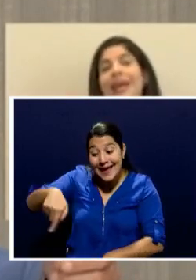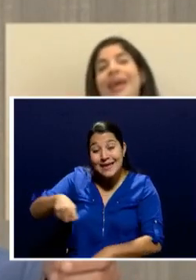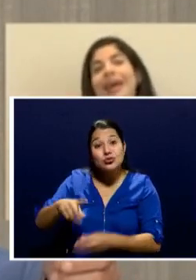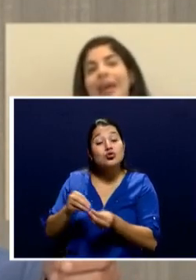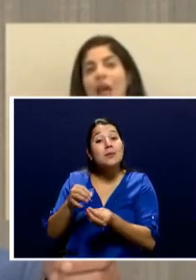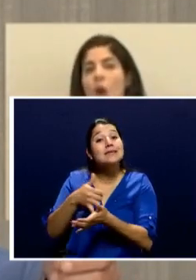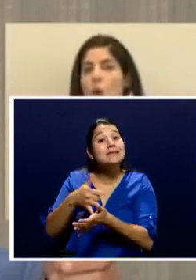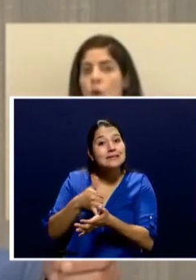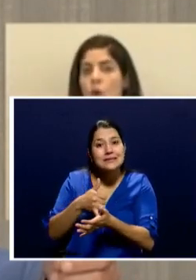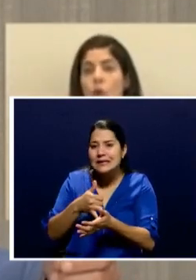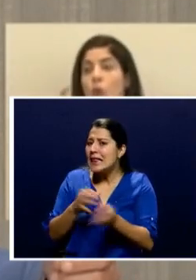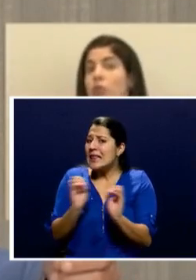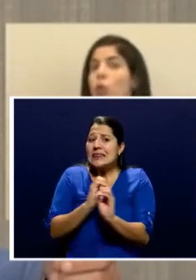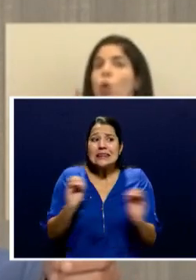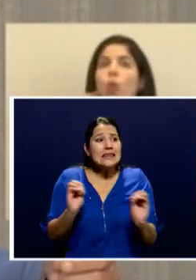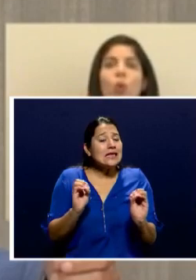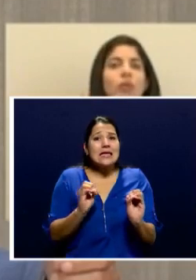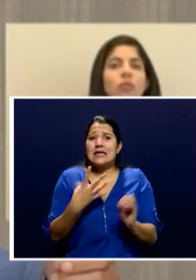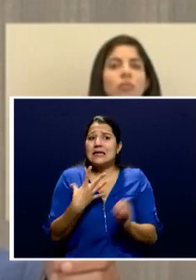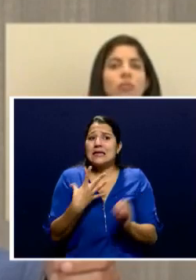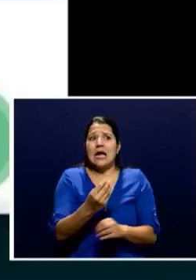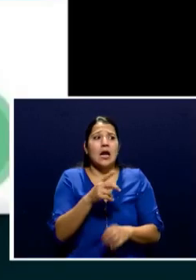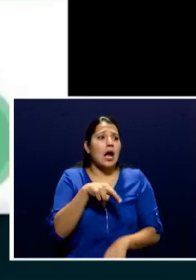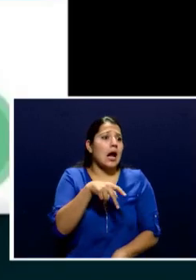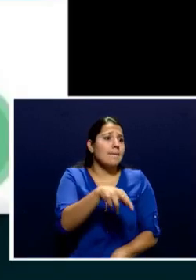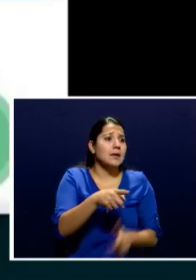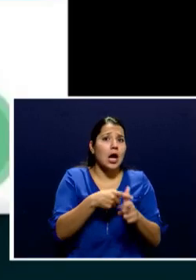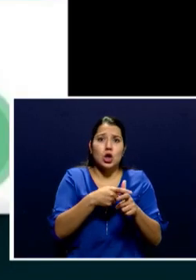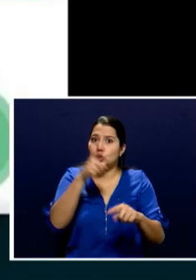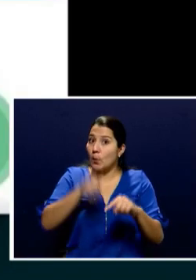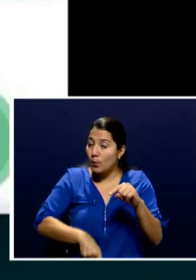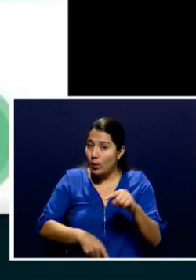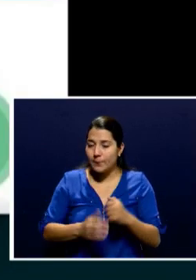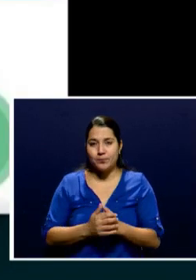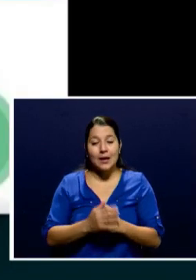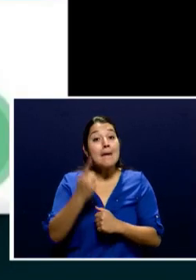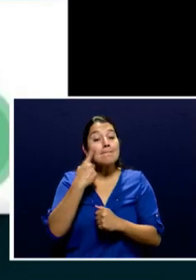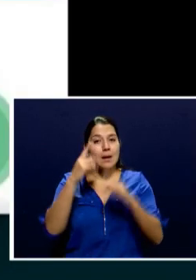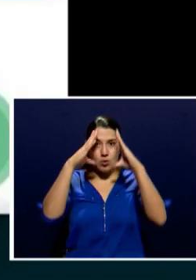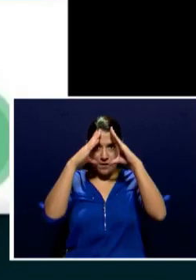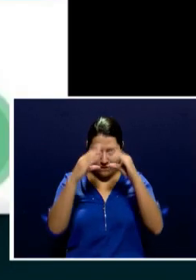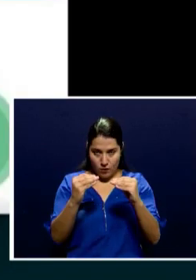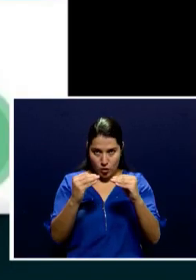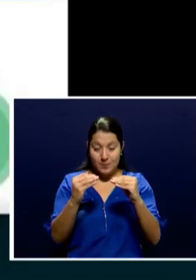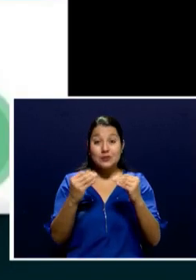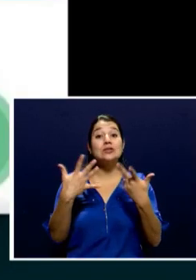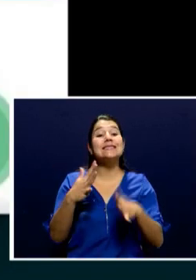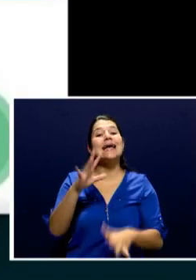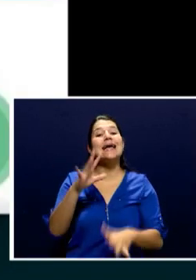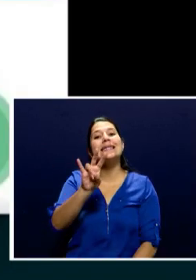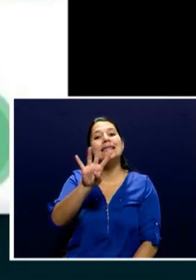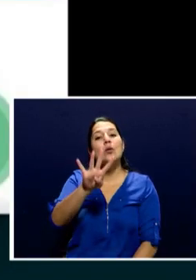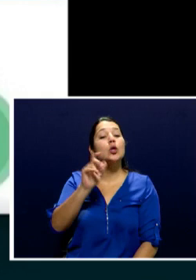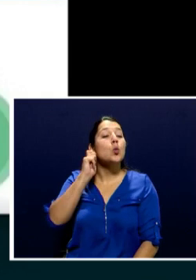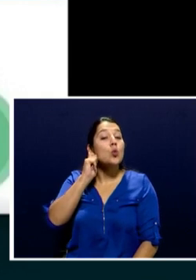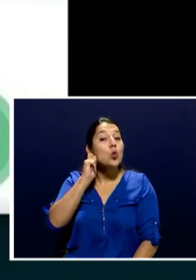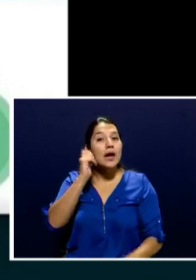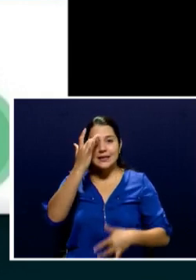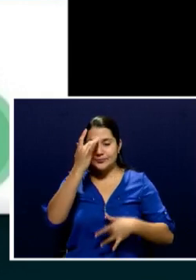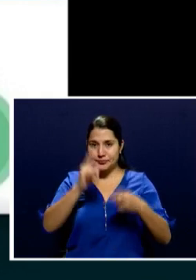no es bueno que salgan ni siquiera a hacer actividad física. Veamos el detalle de los datos. Se registran 74 mujeres